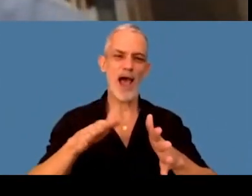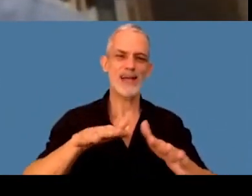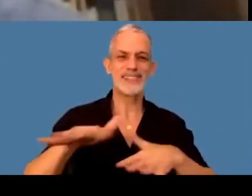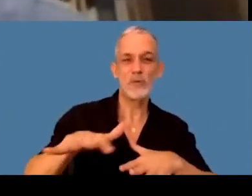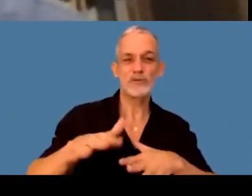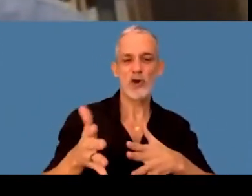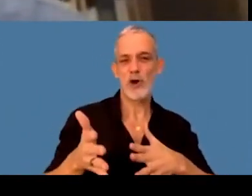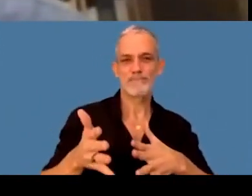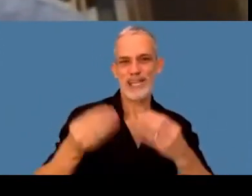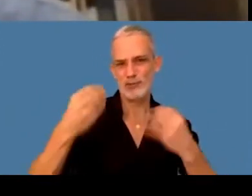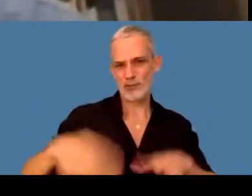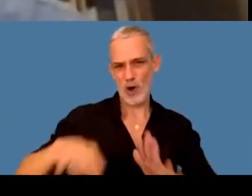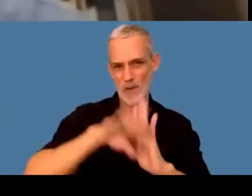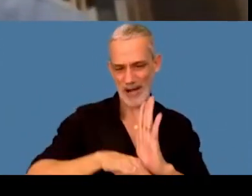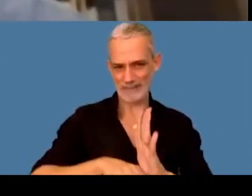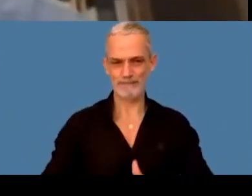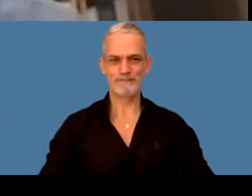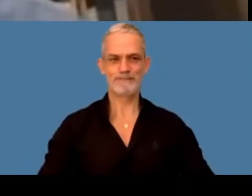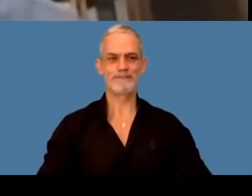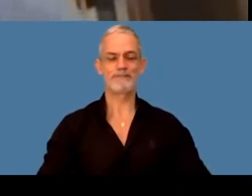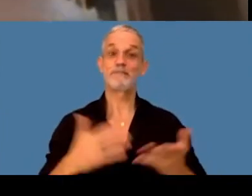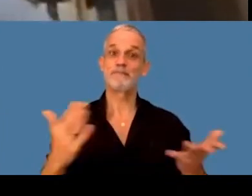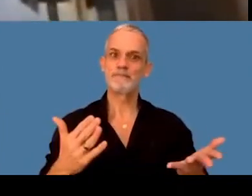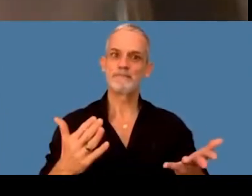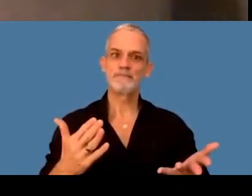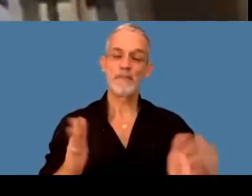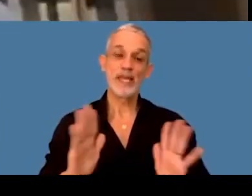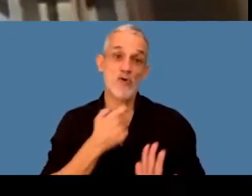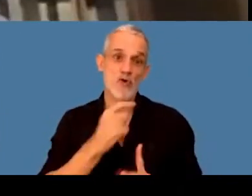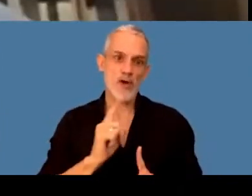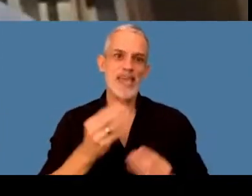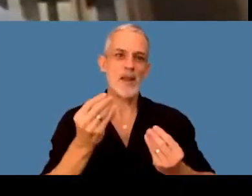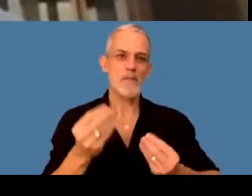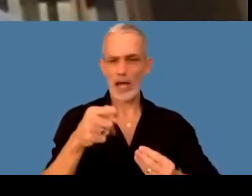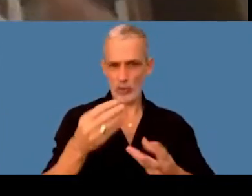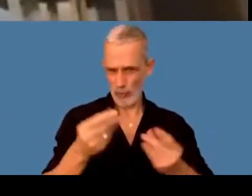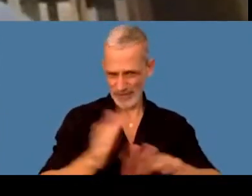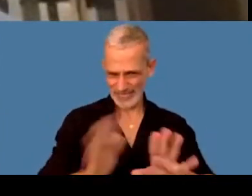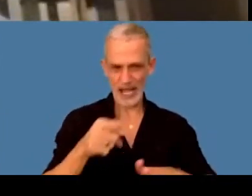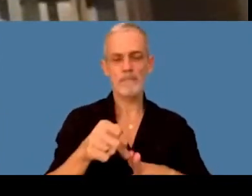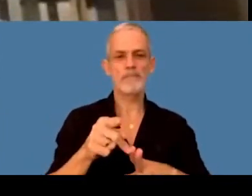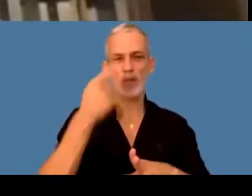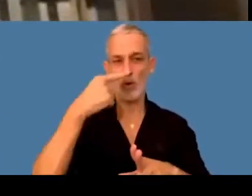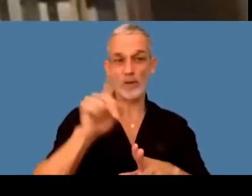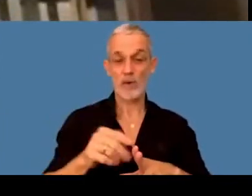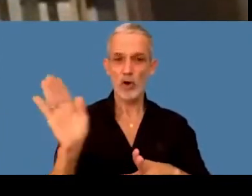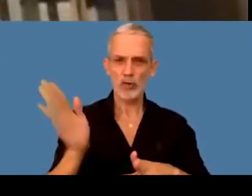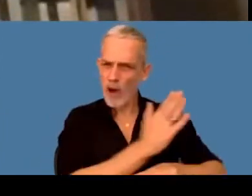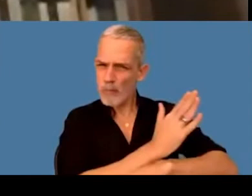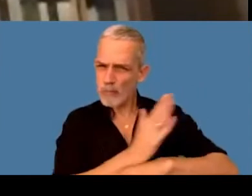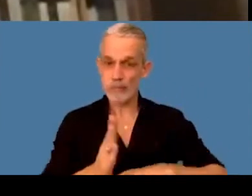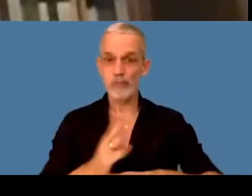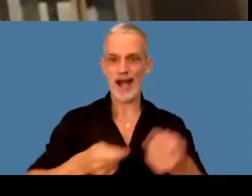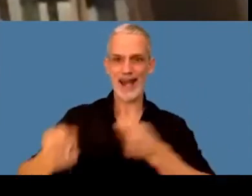sobra. Y no se quiere. Porque esto, y con esto concluyo, todo este desarrollo de la